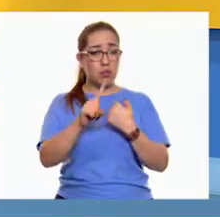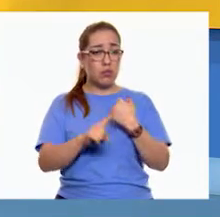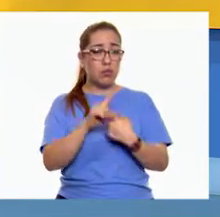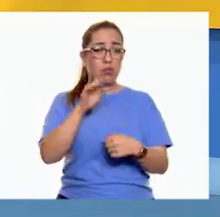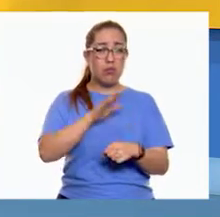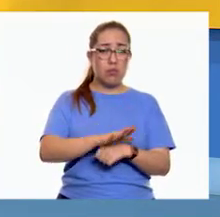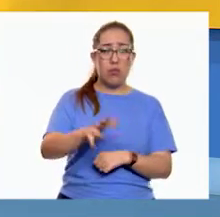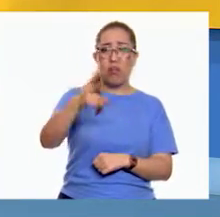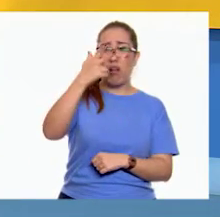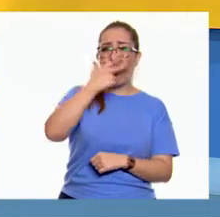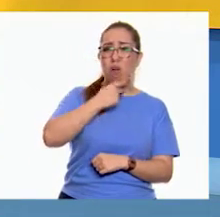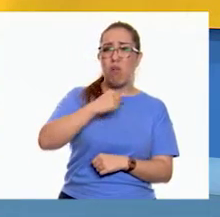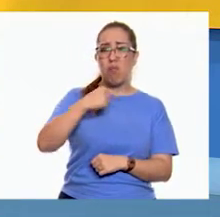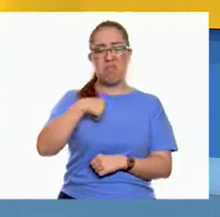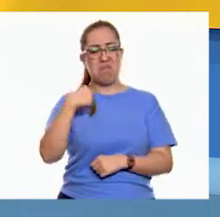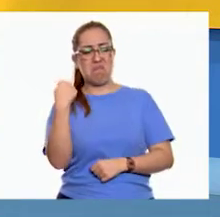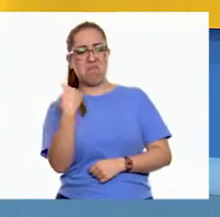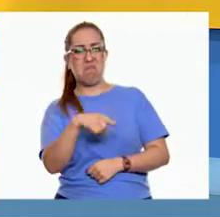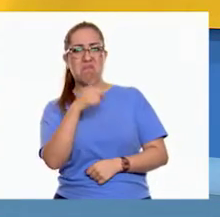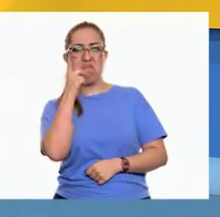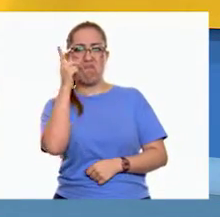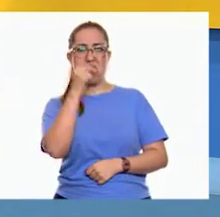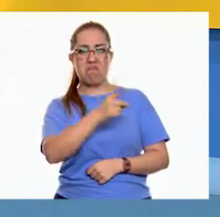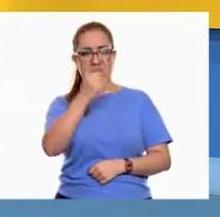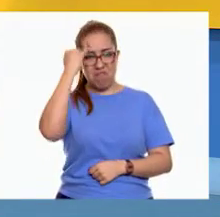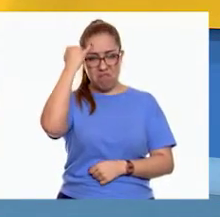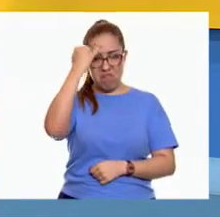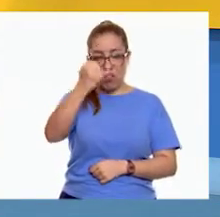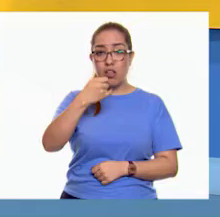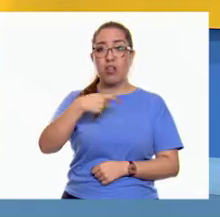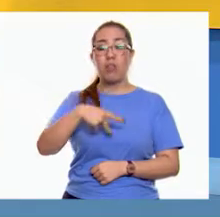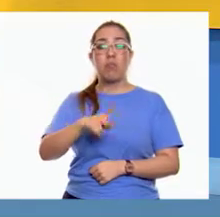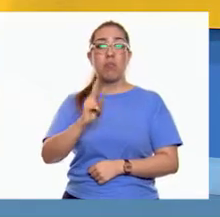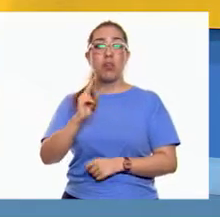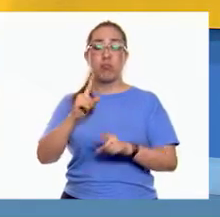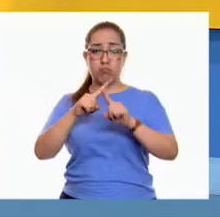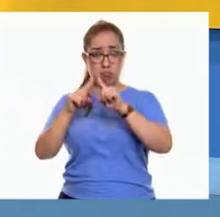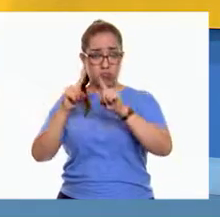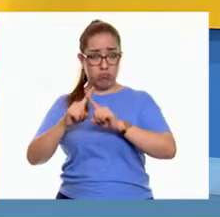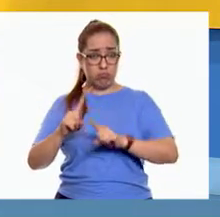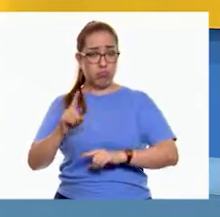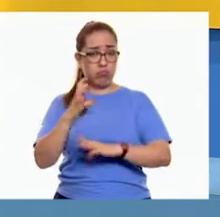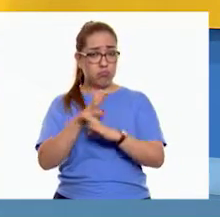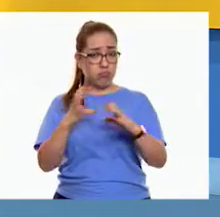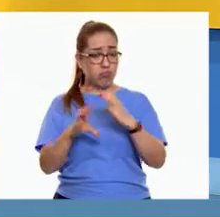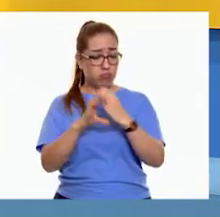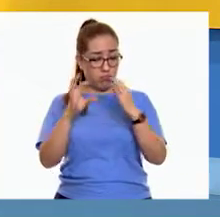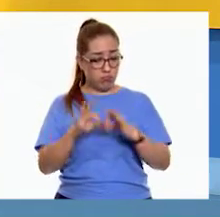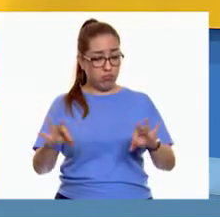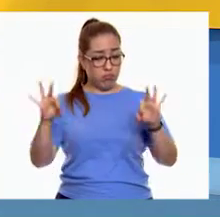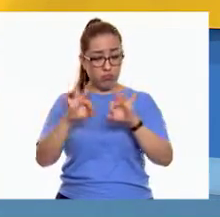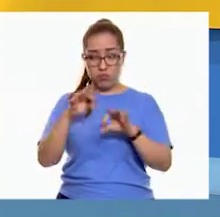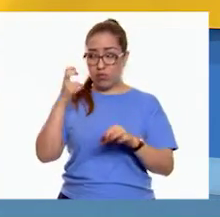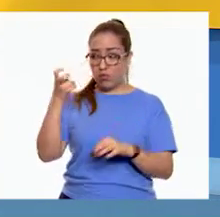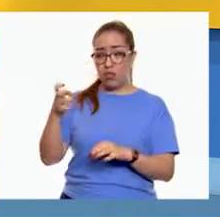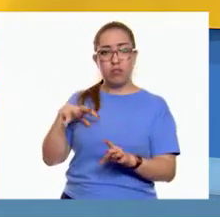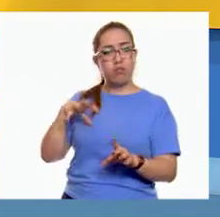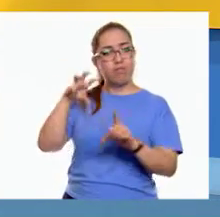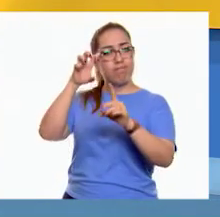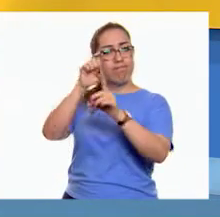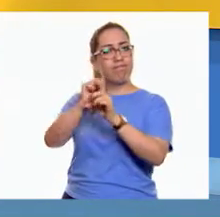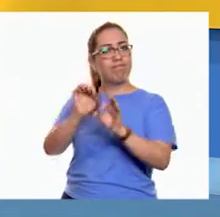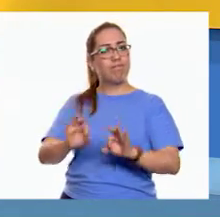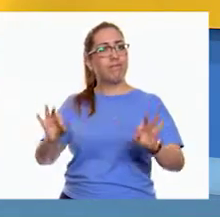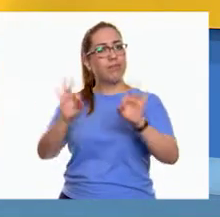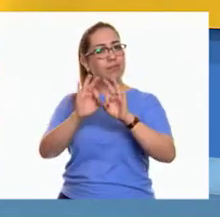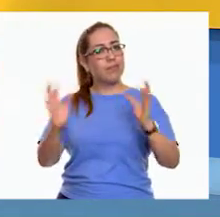machismo y la violencia de género, es importante reconocer un movimiento como este por el cambio que impulsó y el logro que significó para